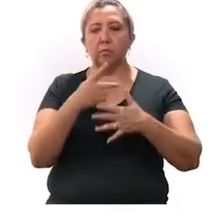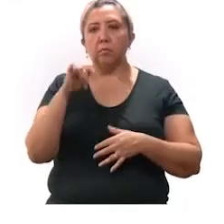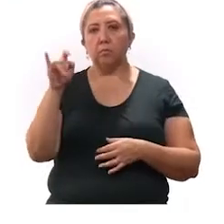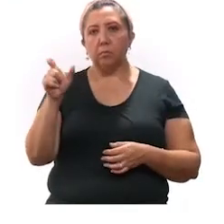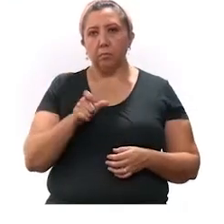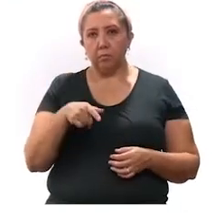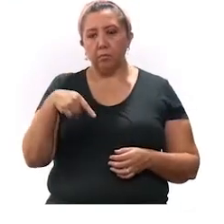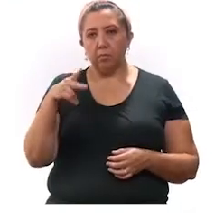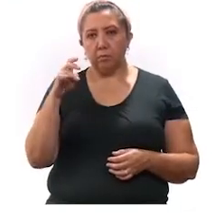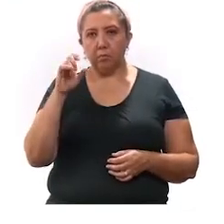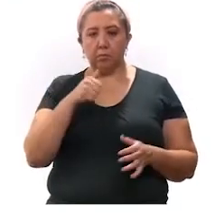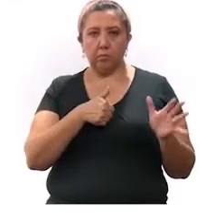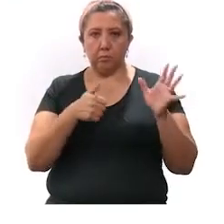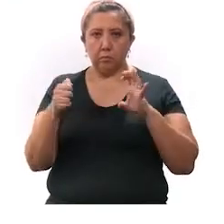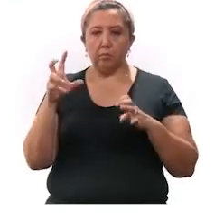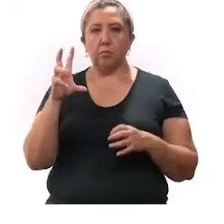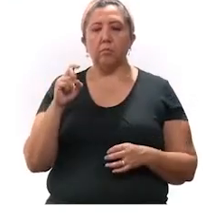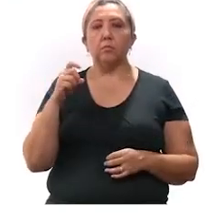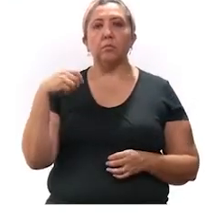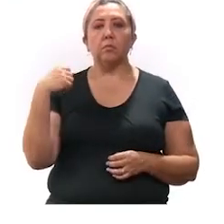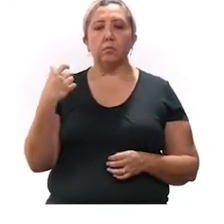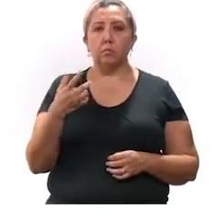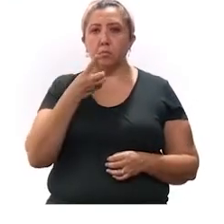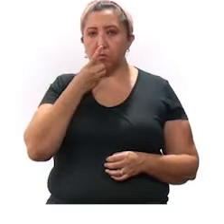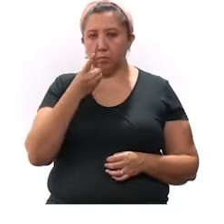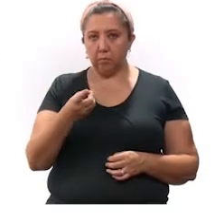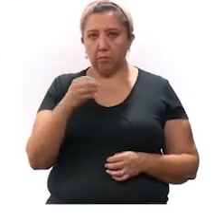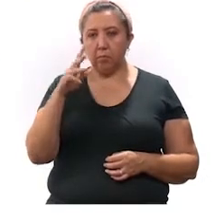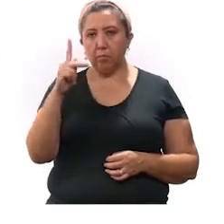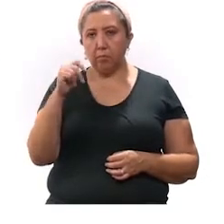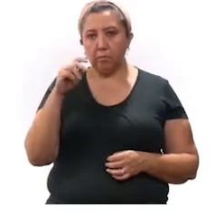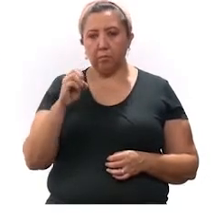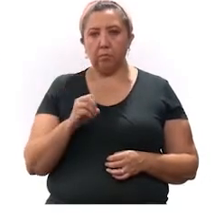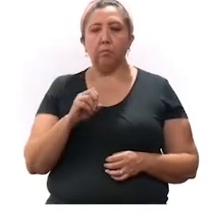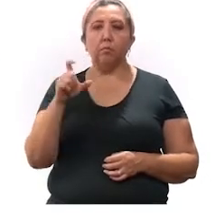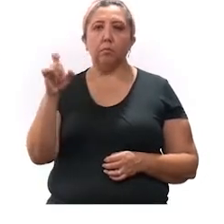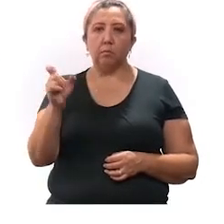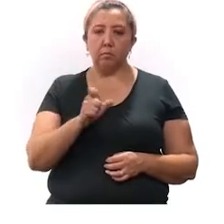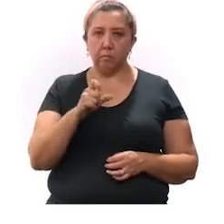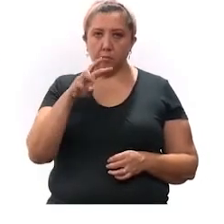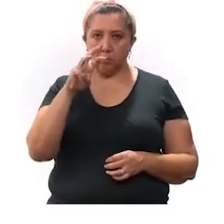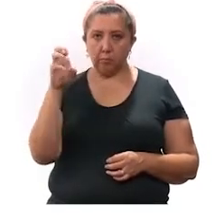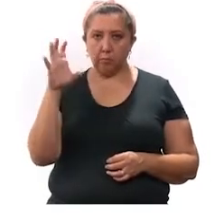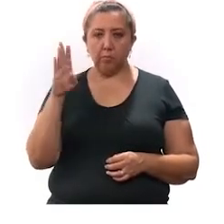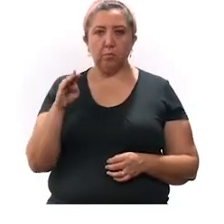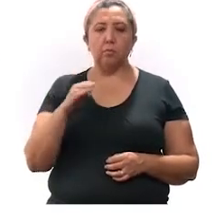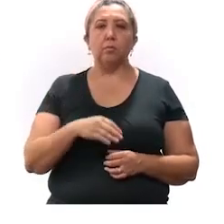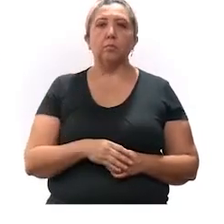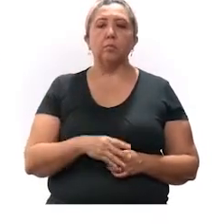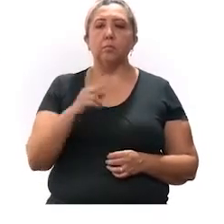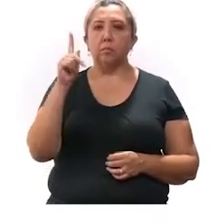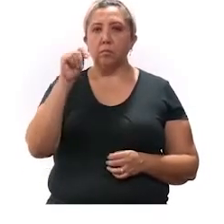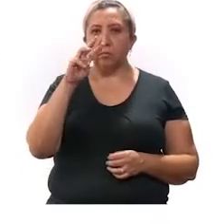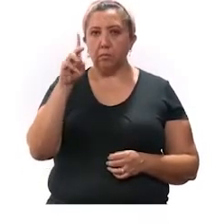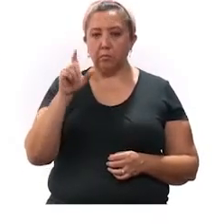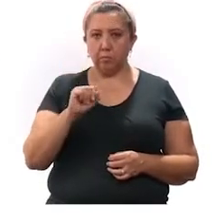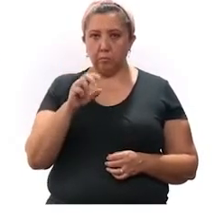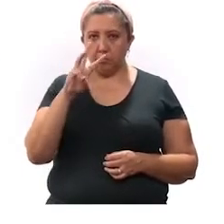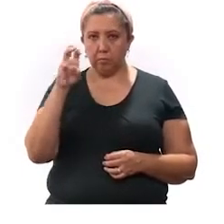Tixcocop, 633, Peto, 435, Oxcutzcap, 390,